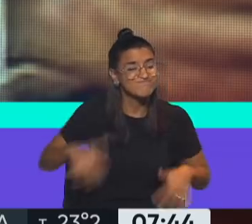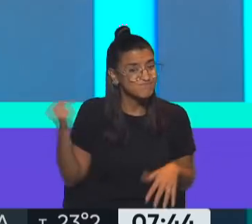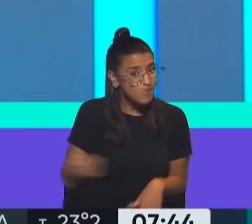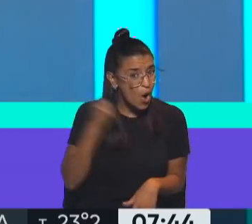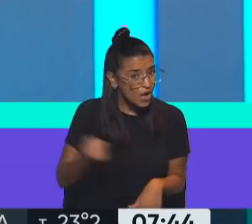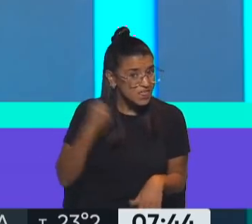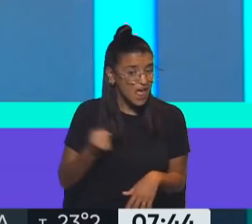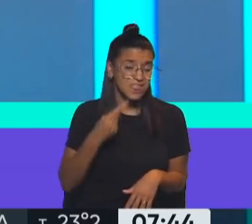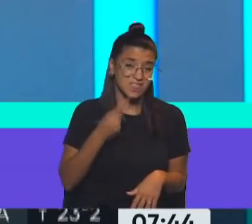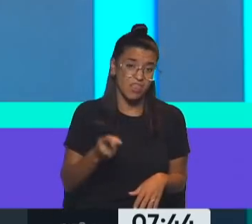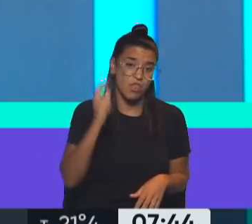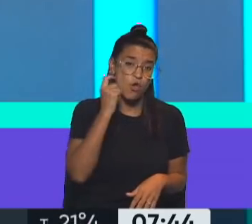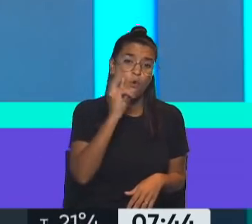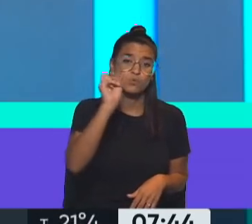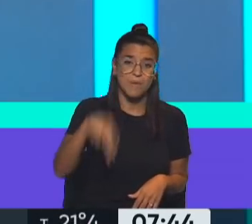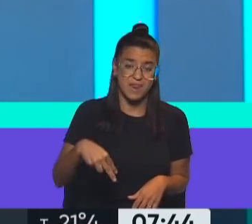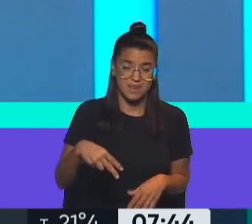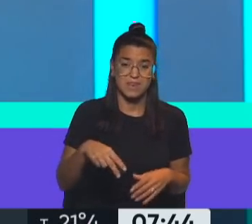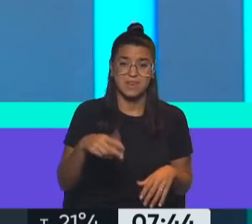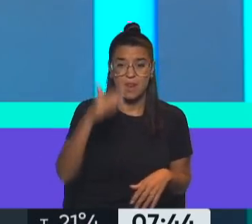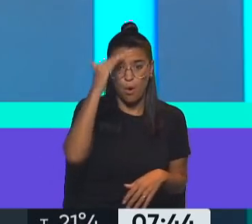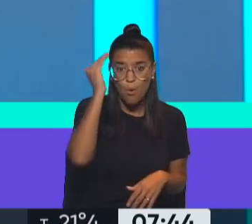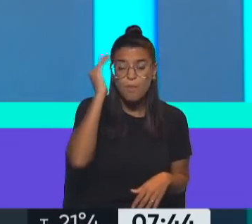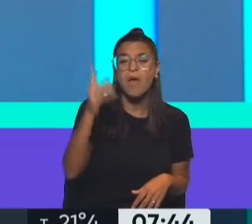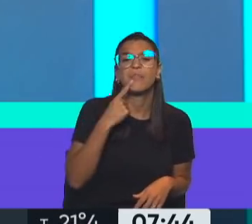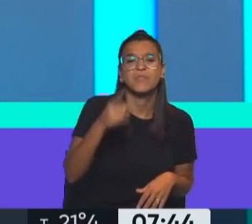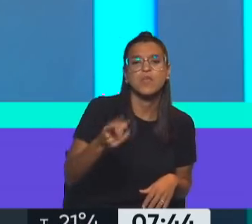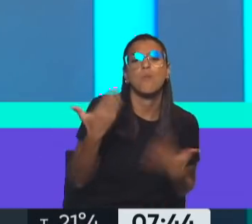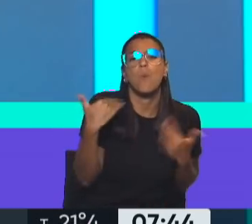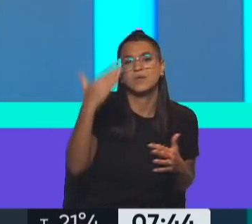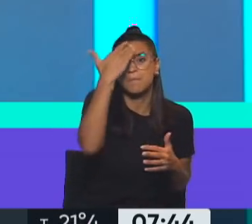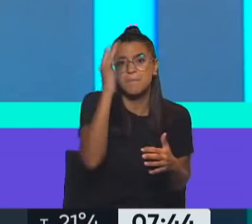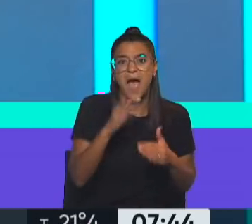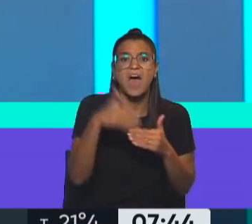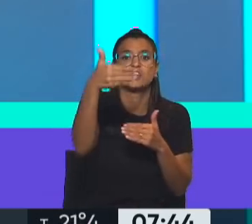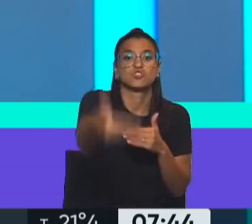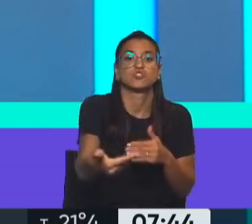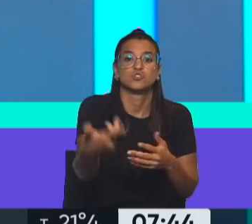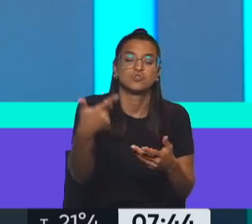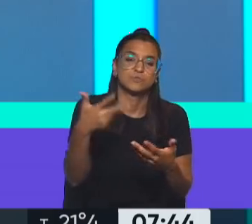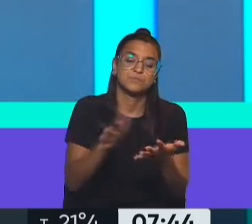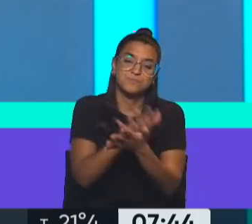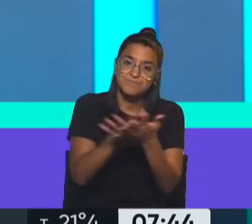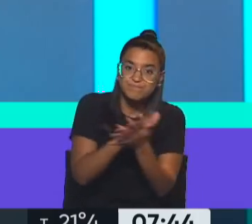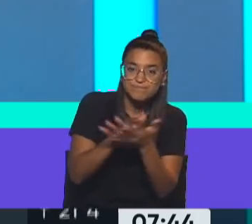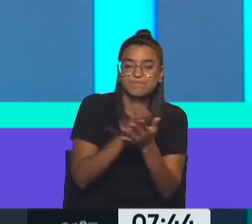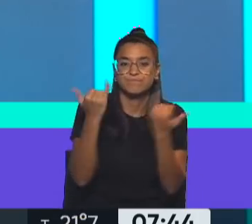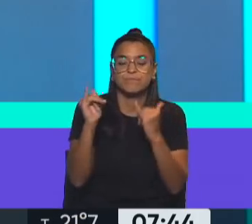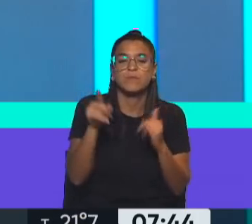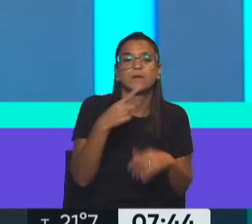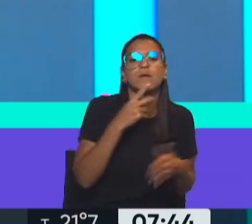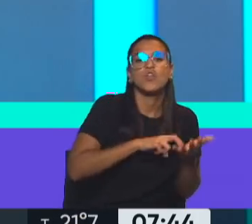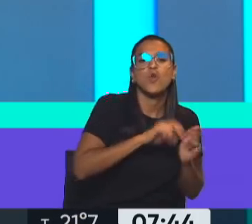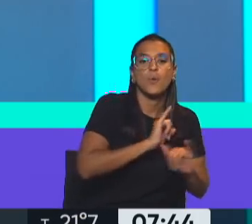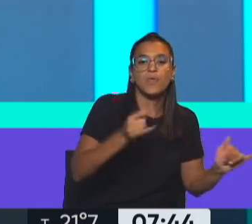Guzmán. Es decir, eso de las sobretasas había dicho que por ahí en marzo se podía evaluar. Una novedad que hubo el fin de semana es que salieron